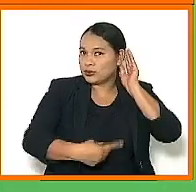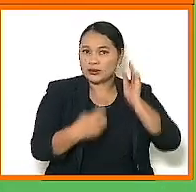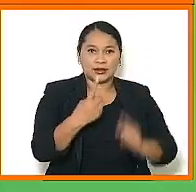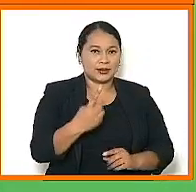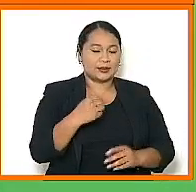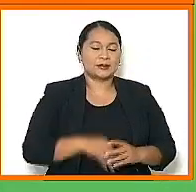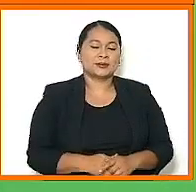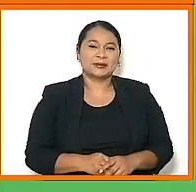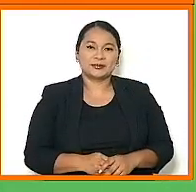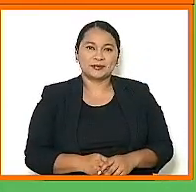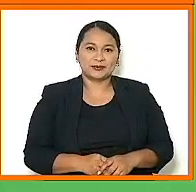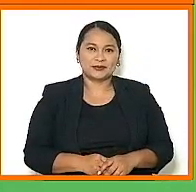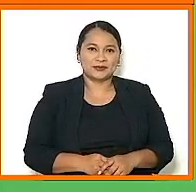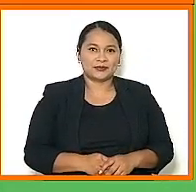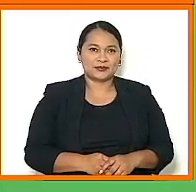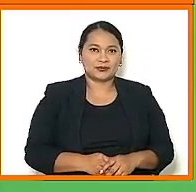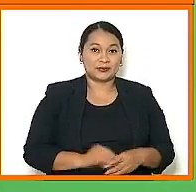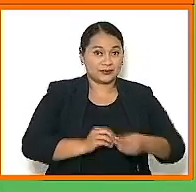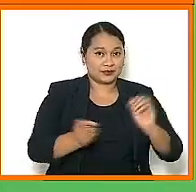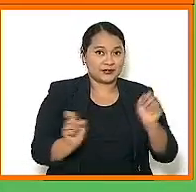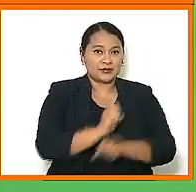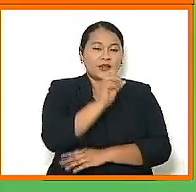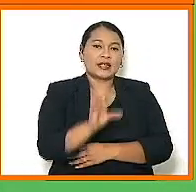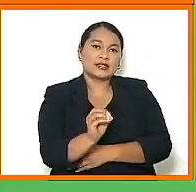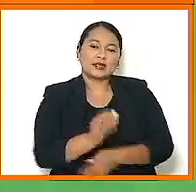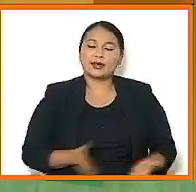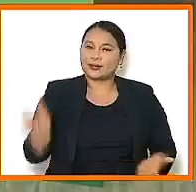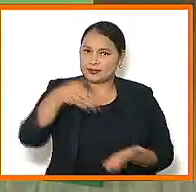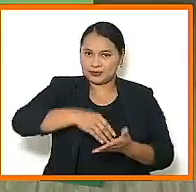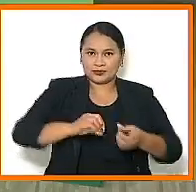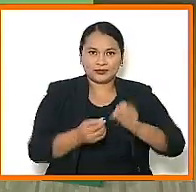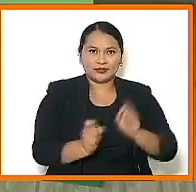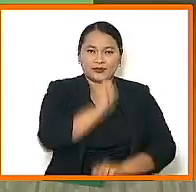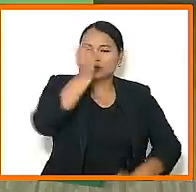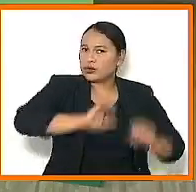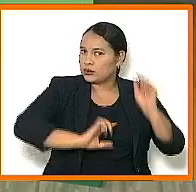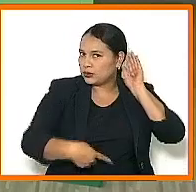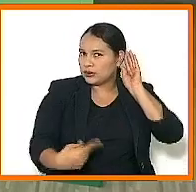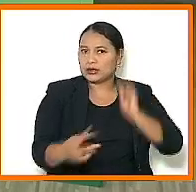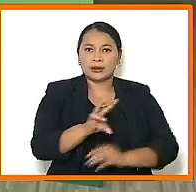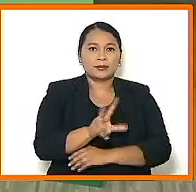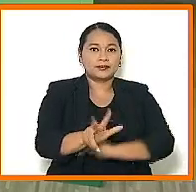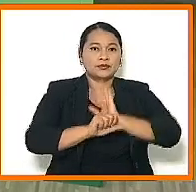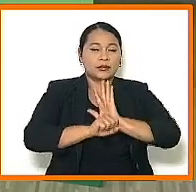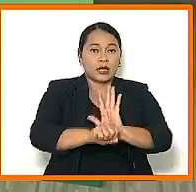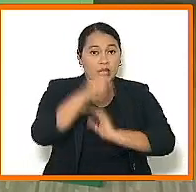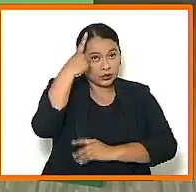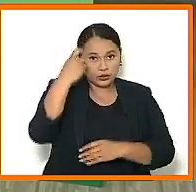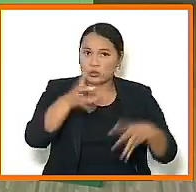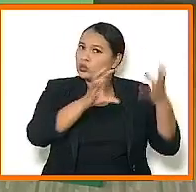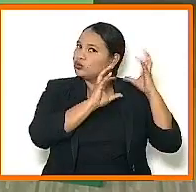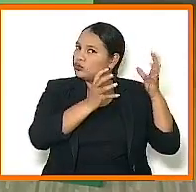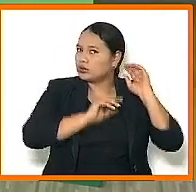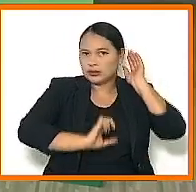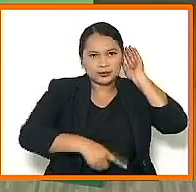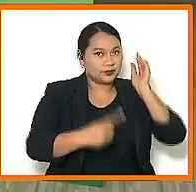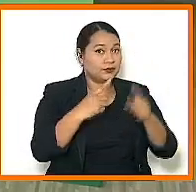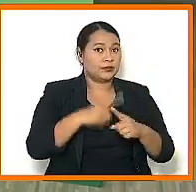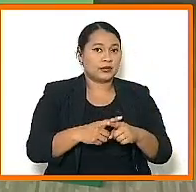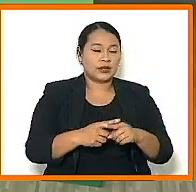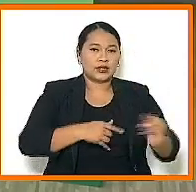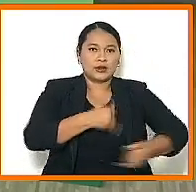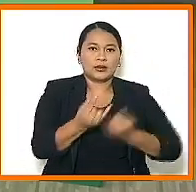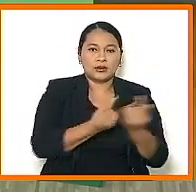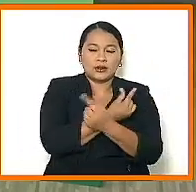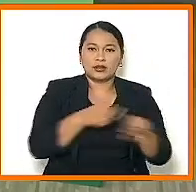es... Este es el 0. Los números ganadores en Diaria es el 63 con su símbolo de diseños Coco. Para MultiX,